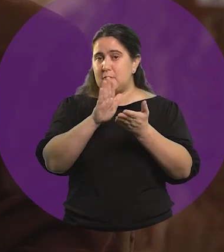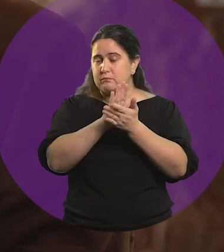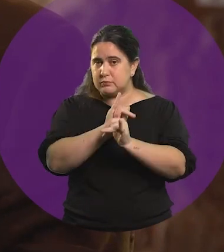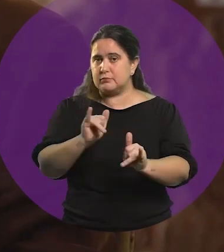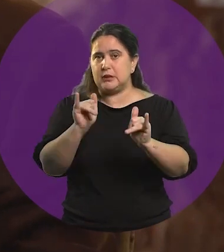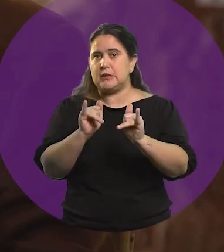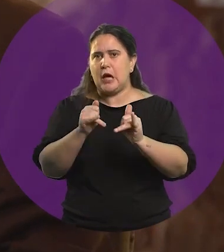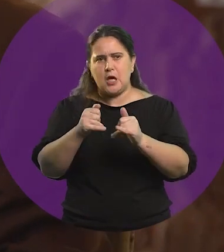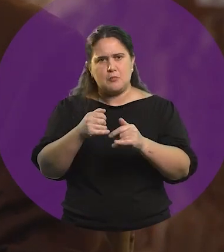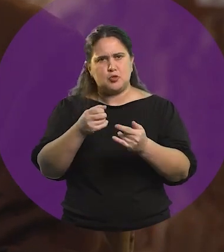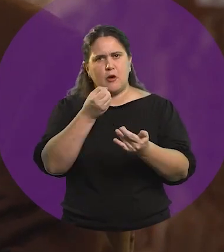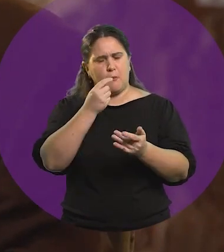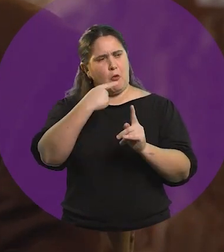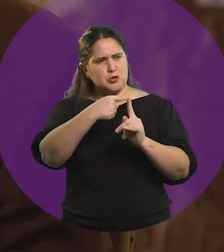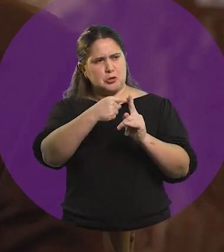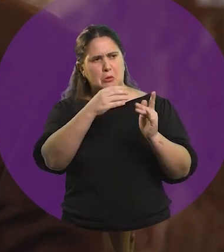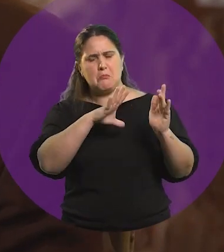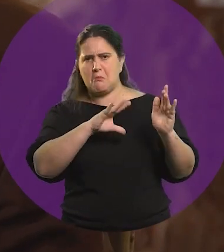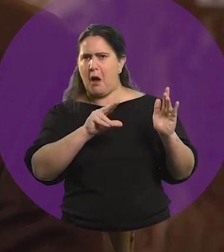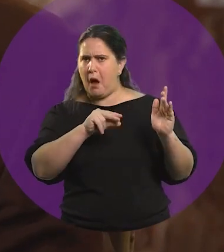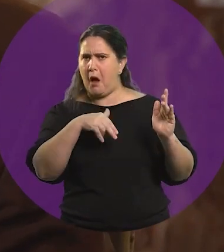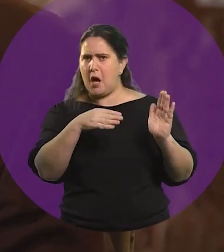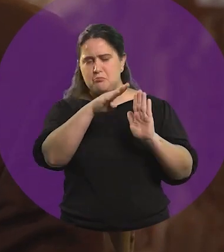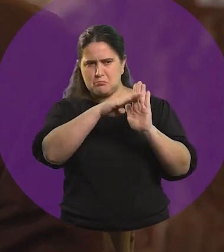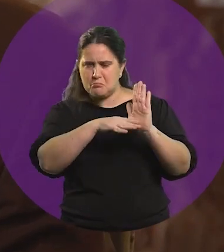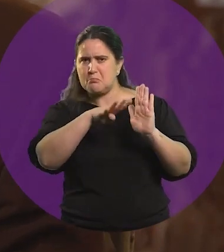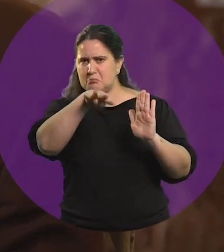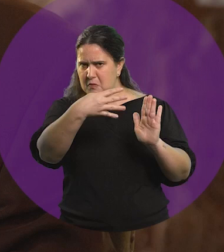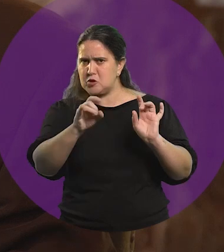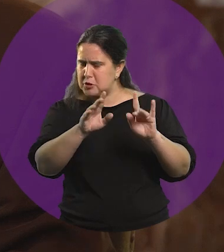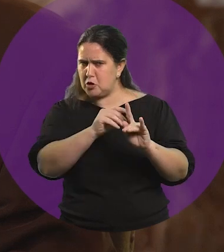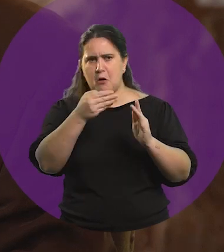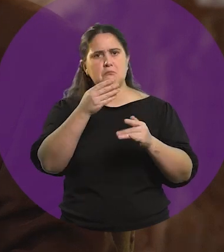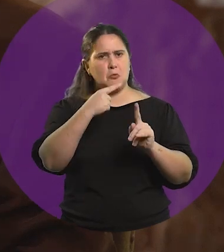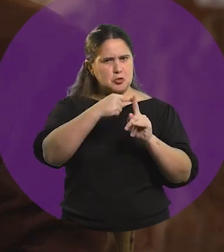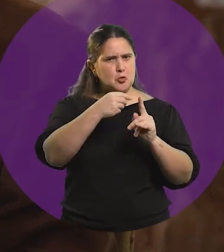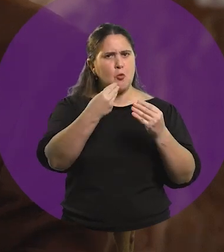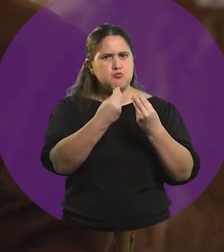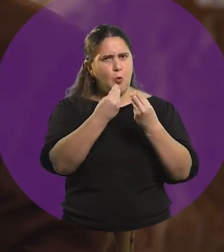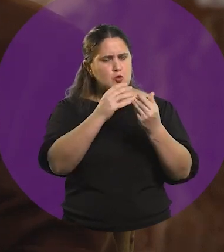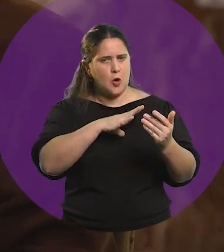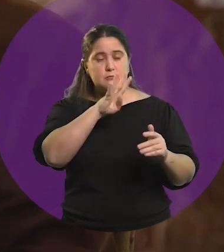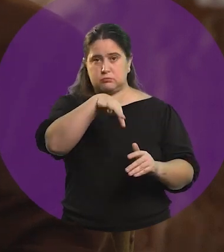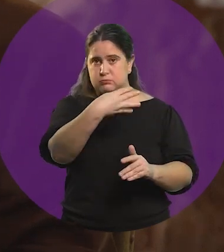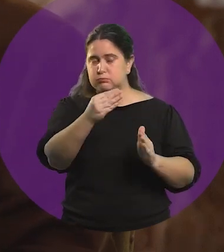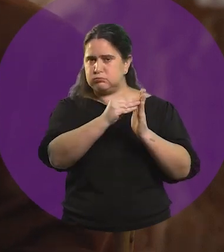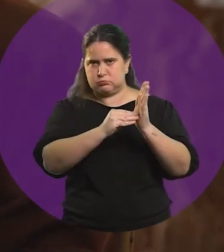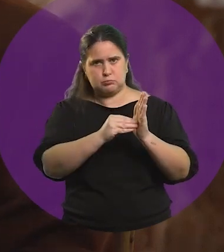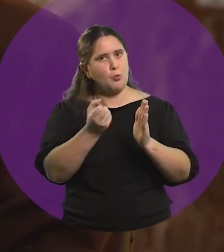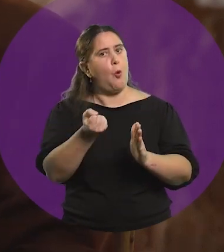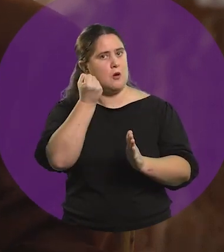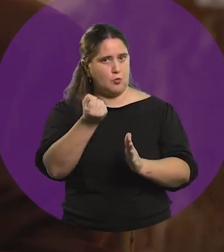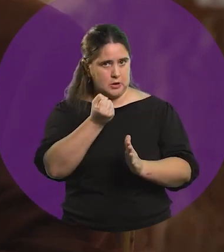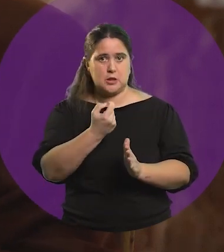publicación tiene muchas virtudes más allá del tablero de control y los indicadores. Yo quiero rescatar que el tablero de control es sumamente útil y